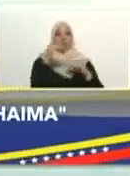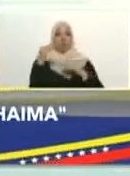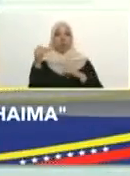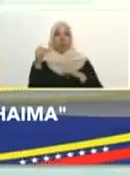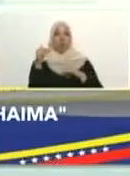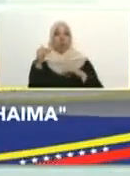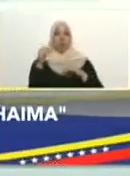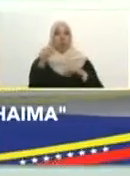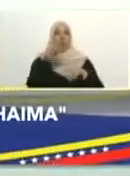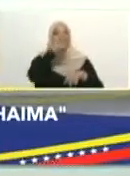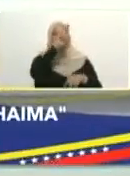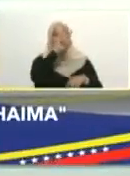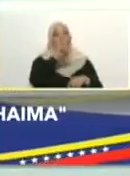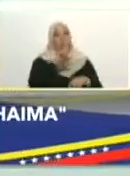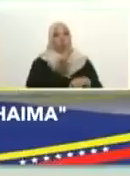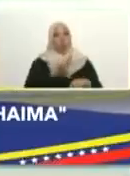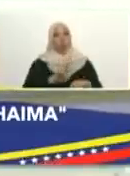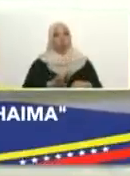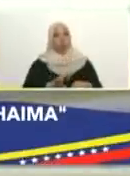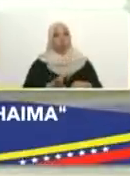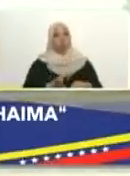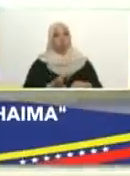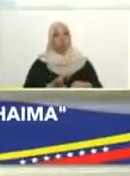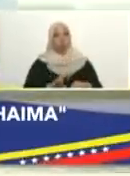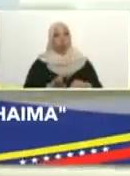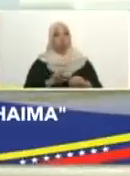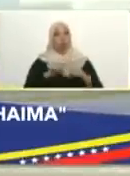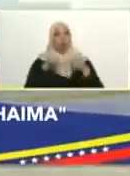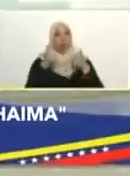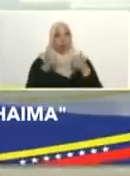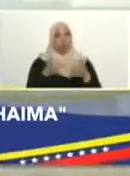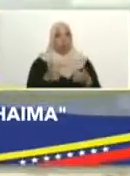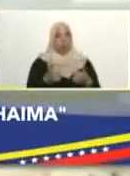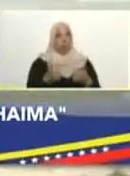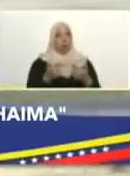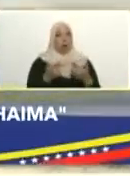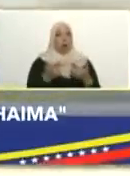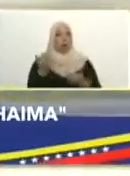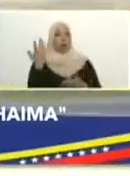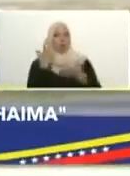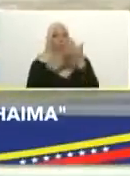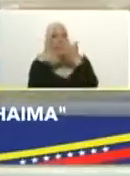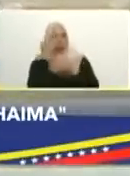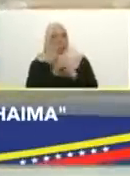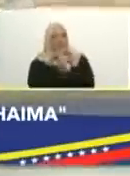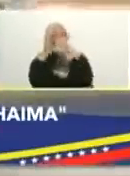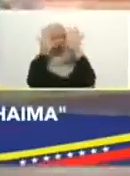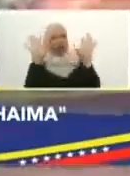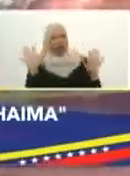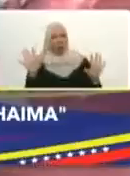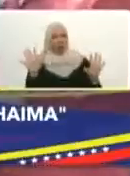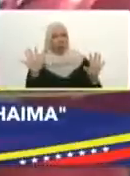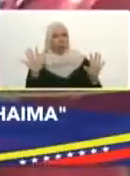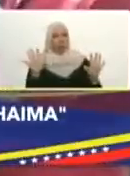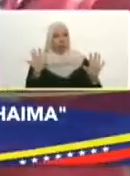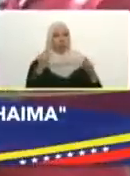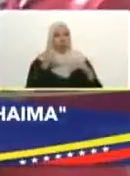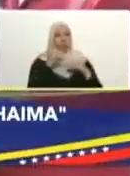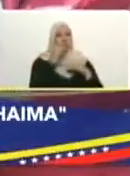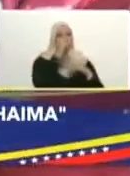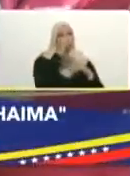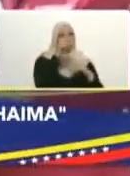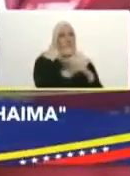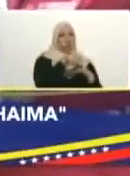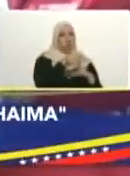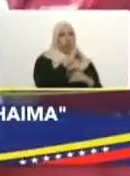netos diario en este pozo. Bien. Hay que aclarar. De este pozo concreto que estamos